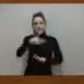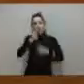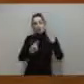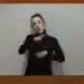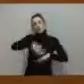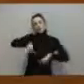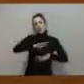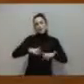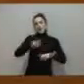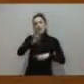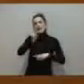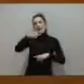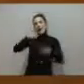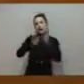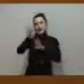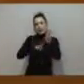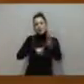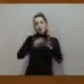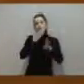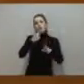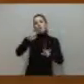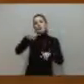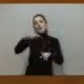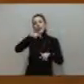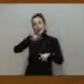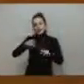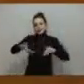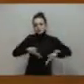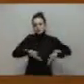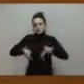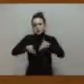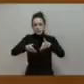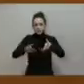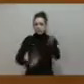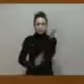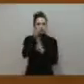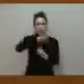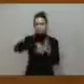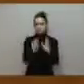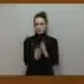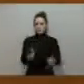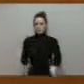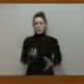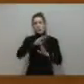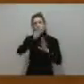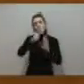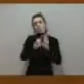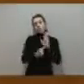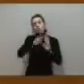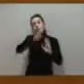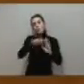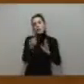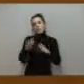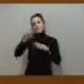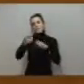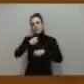GR-109 y que están absolutamente quemados. Con respecto al punto B, ya presentamos la enmienda que